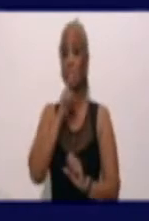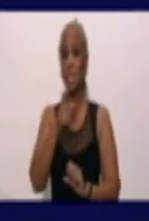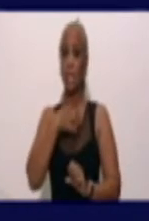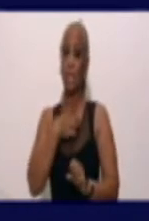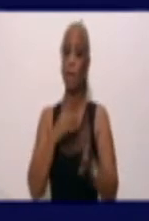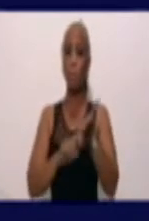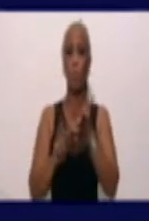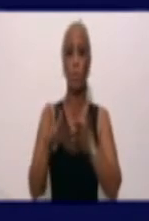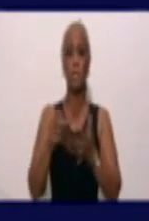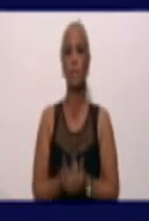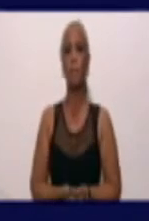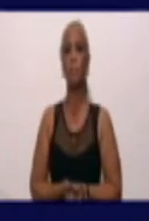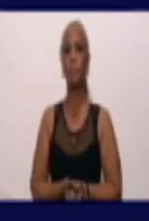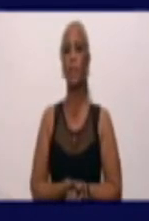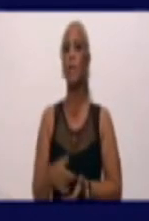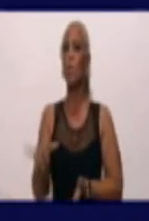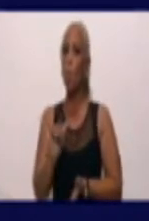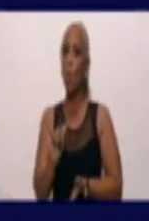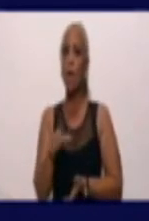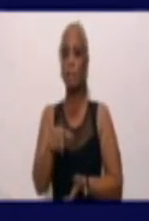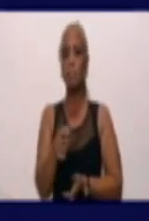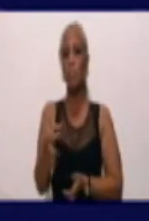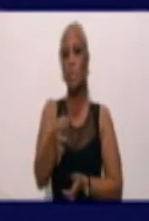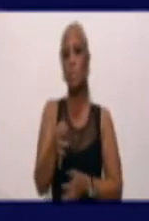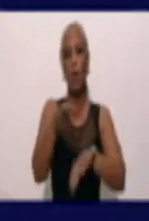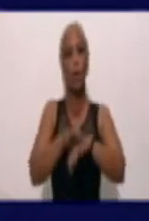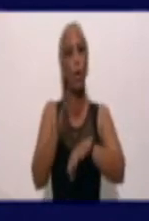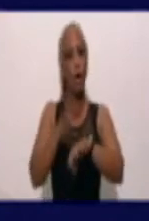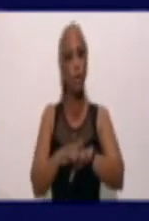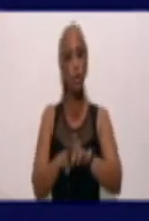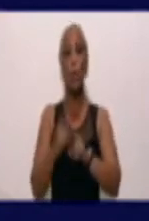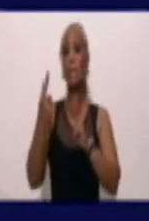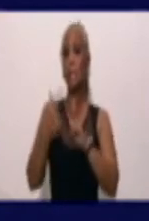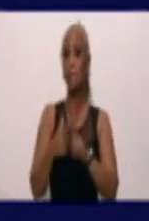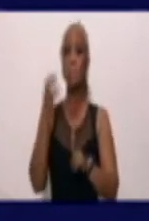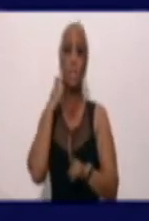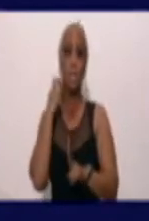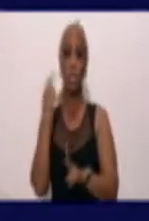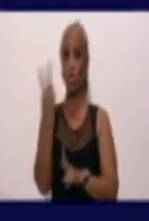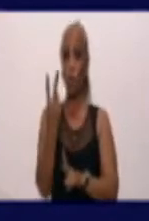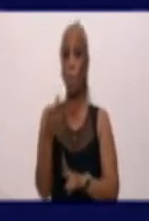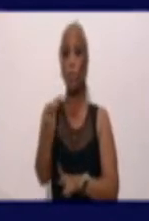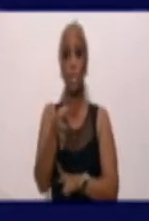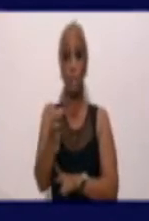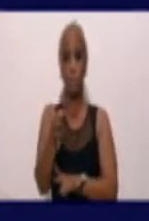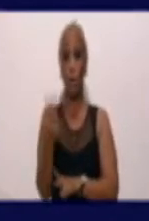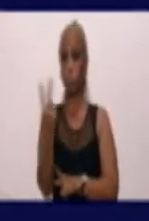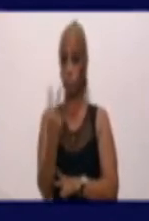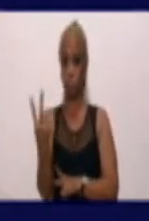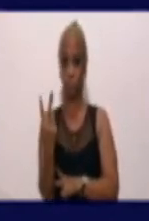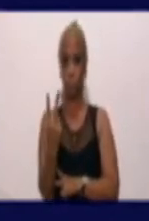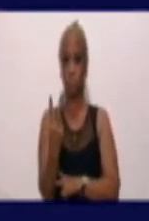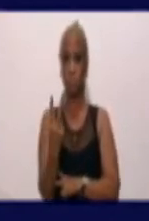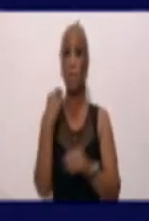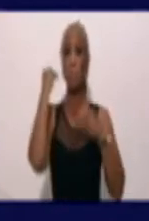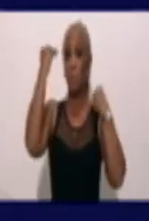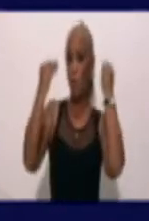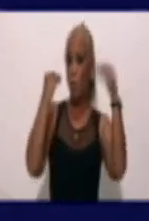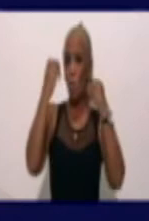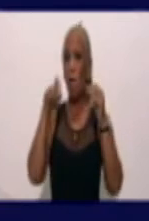Y asimismo es en el caso de Río Cauto y Manzanillo, son dos municipios que hoy son los municipios que más preocupan